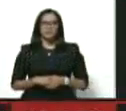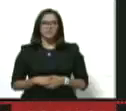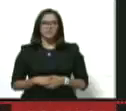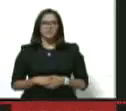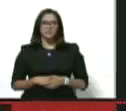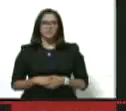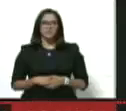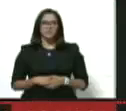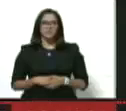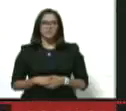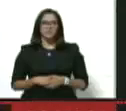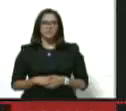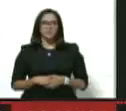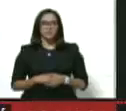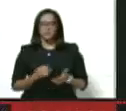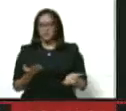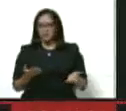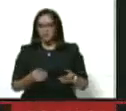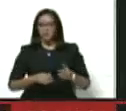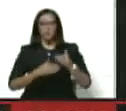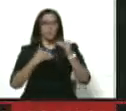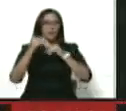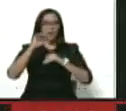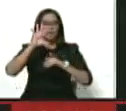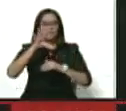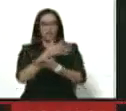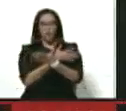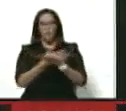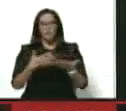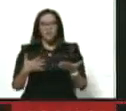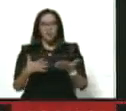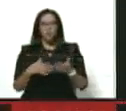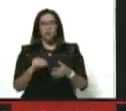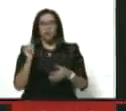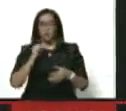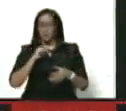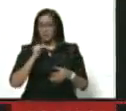Y alrededor superior a 5 millones de... Sí,